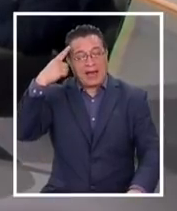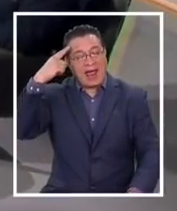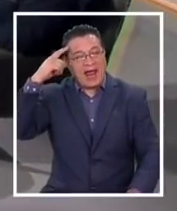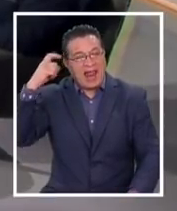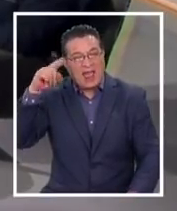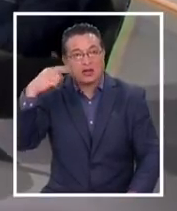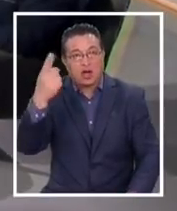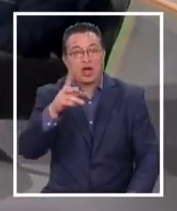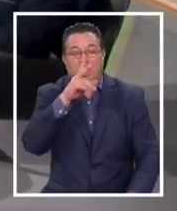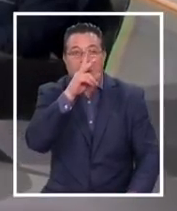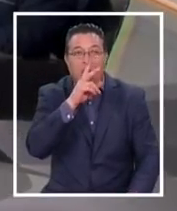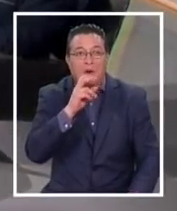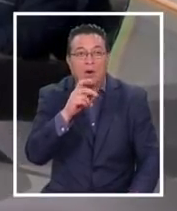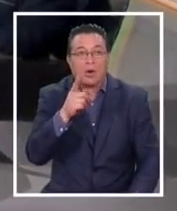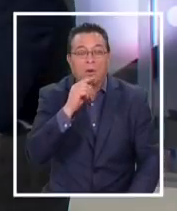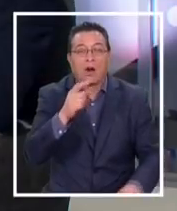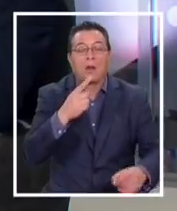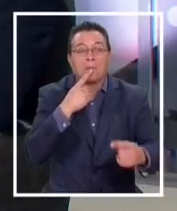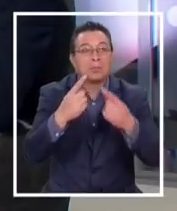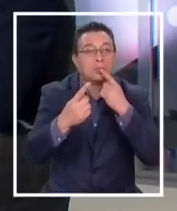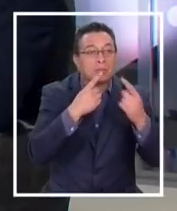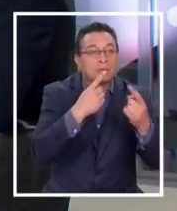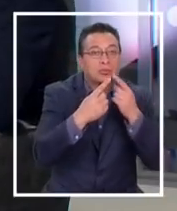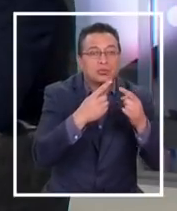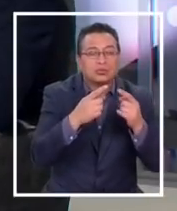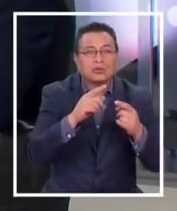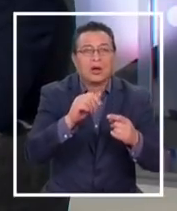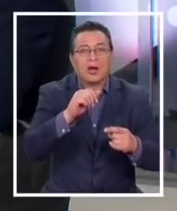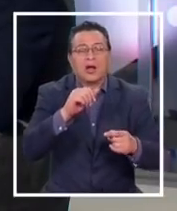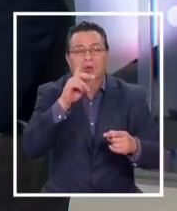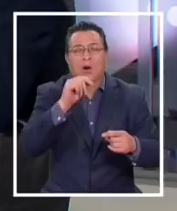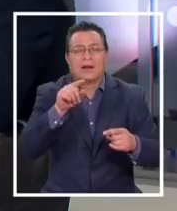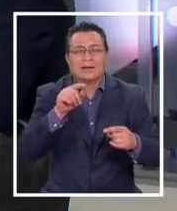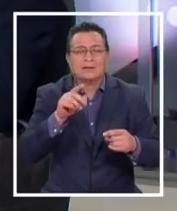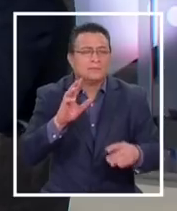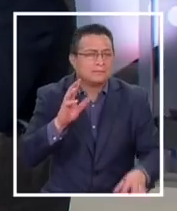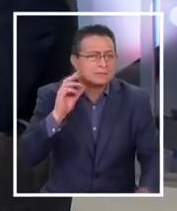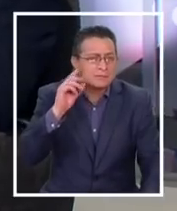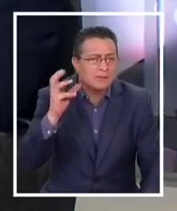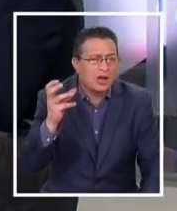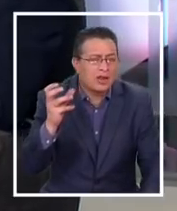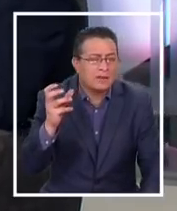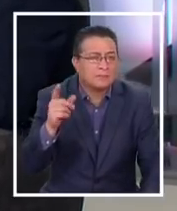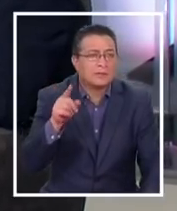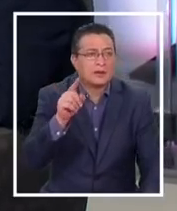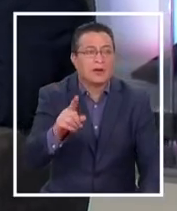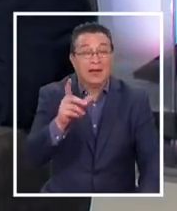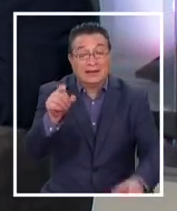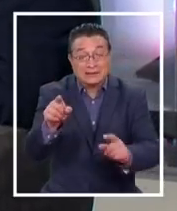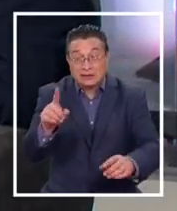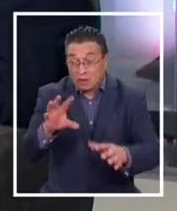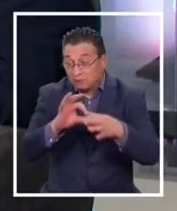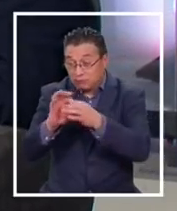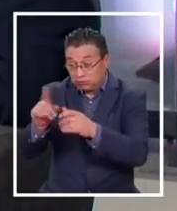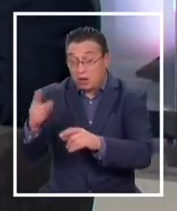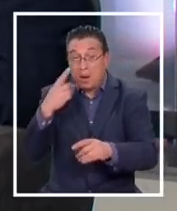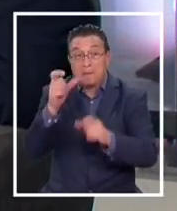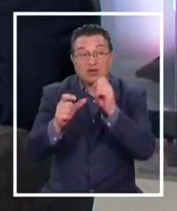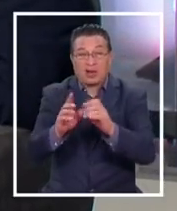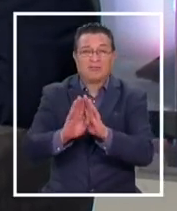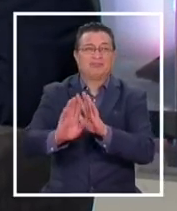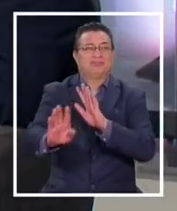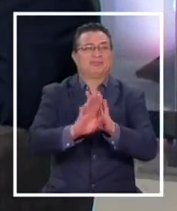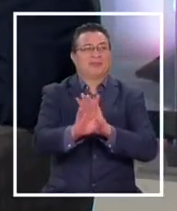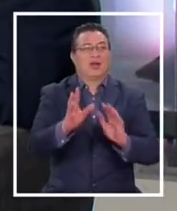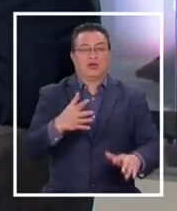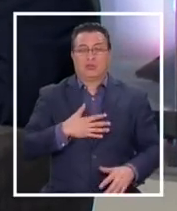los narcotraficantes porque no aparecen en la encuesta, precisamente esa lógica es la que distancia a la gente. Oye, perdóname, ¿cómo